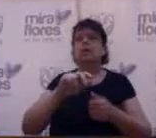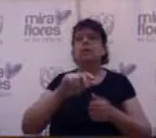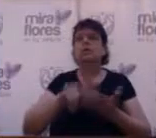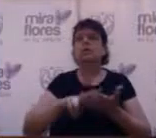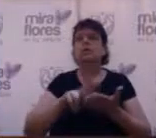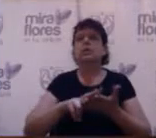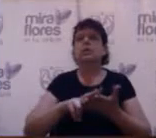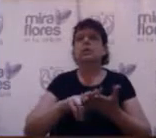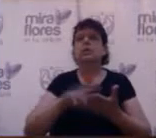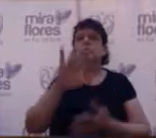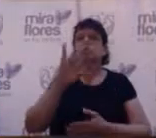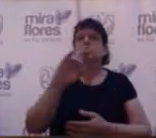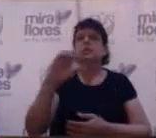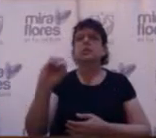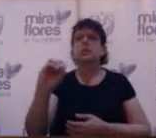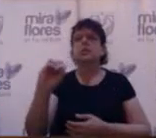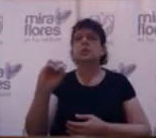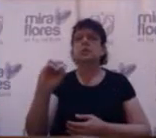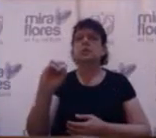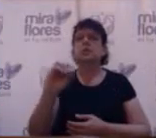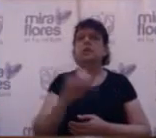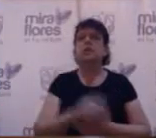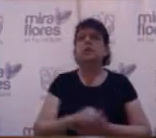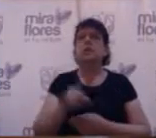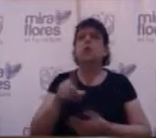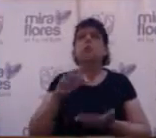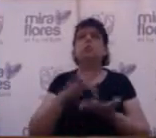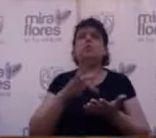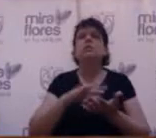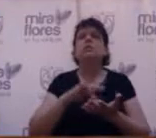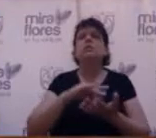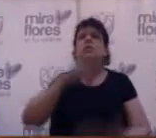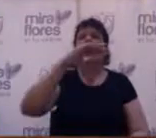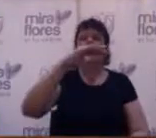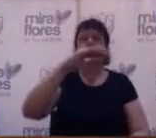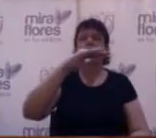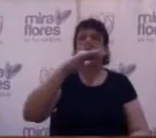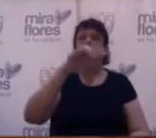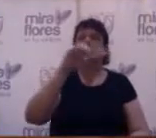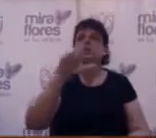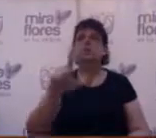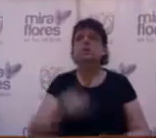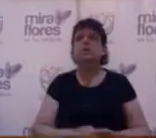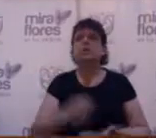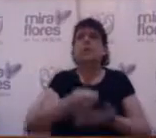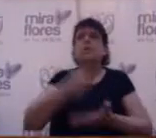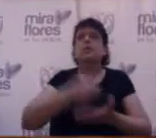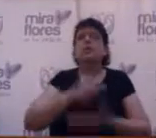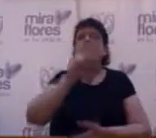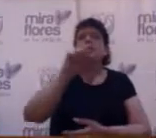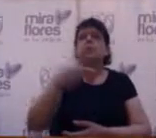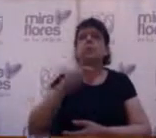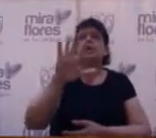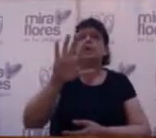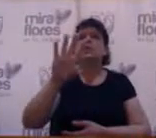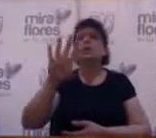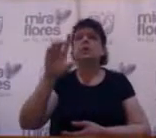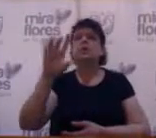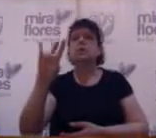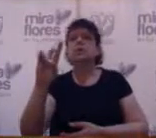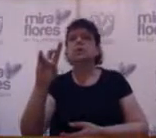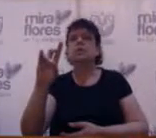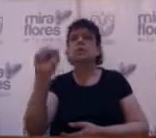de 70 frascos de yodapovidona de un litro cada uno, cuyo valor total es de 1.547